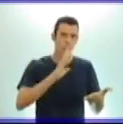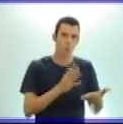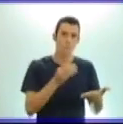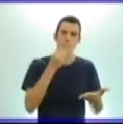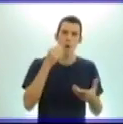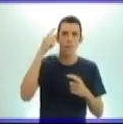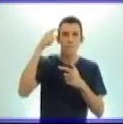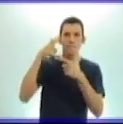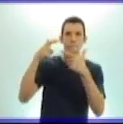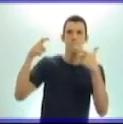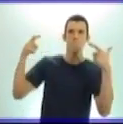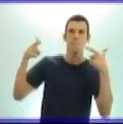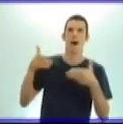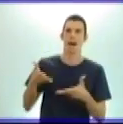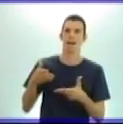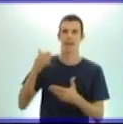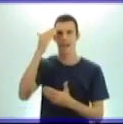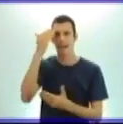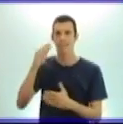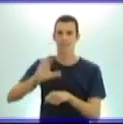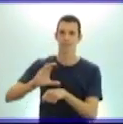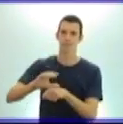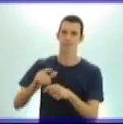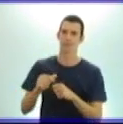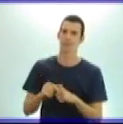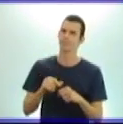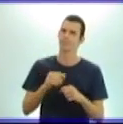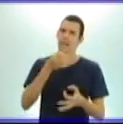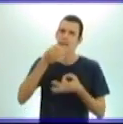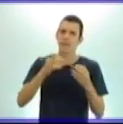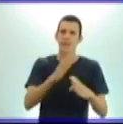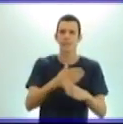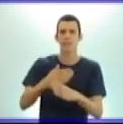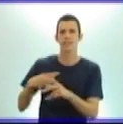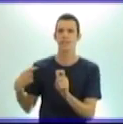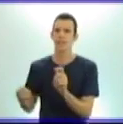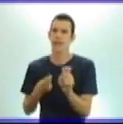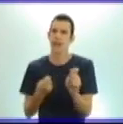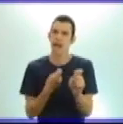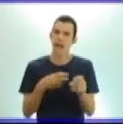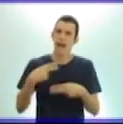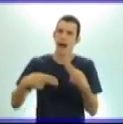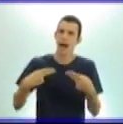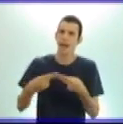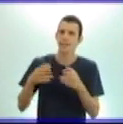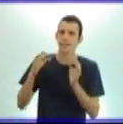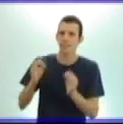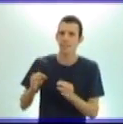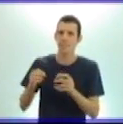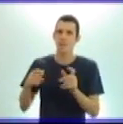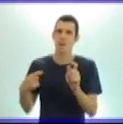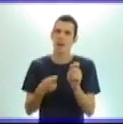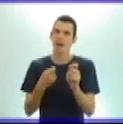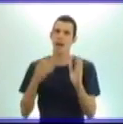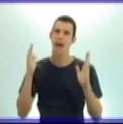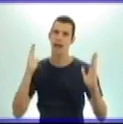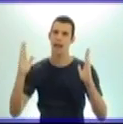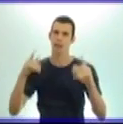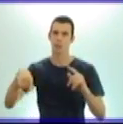rebelde, batalla de Guisa, ofensiva final del ejército rebelde, batalla de